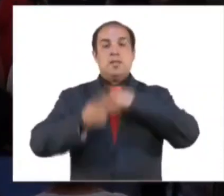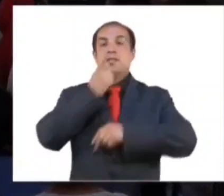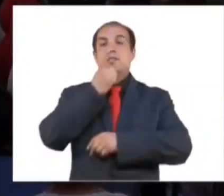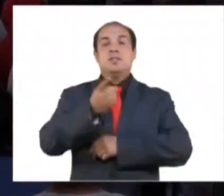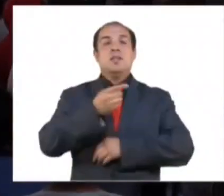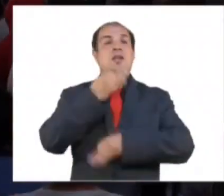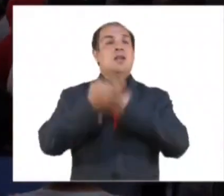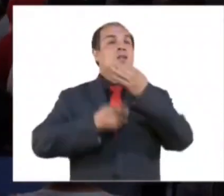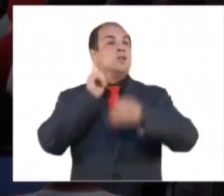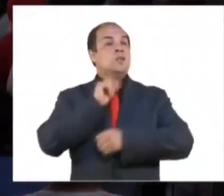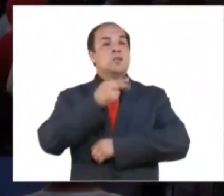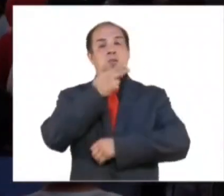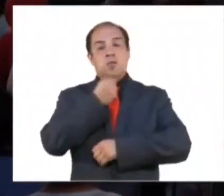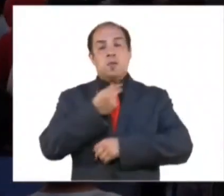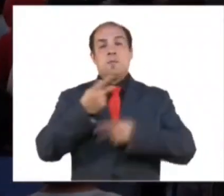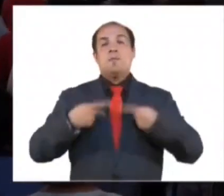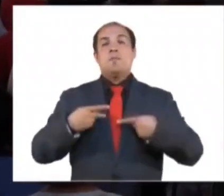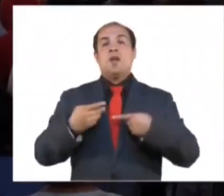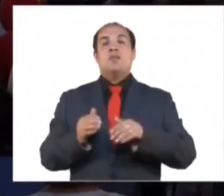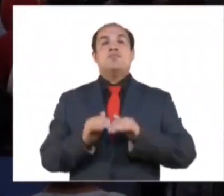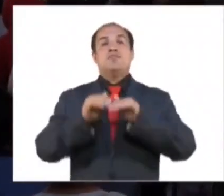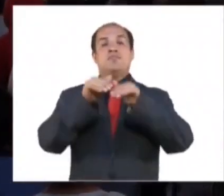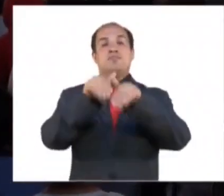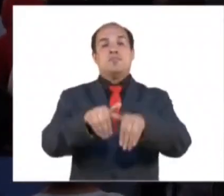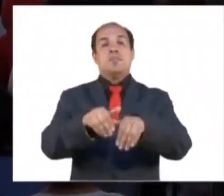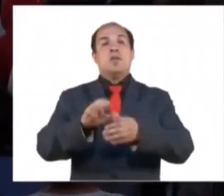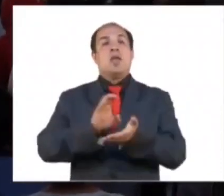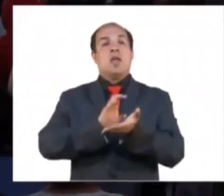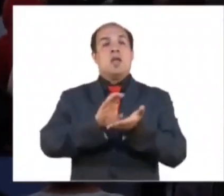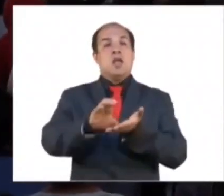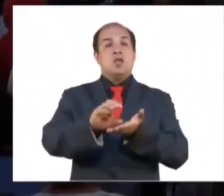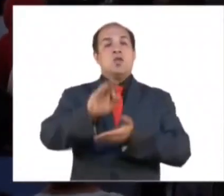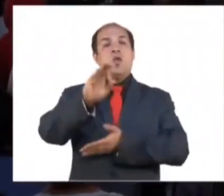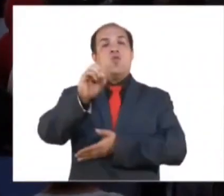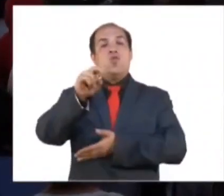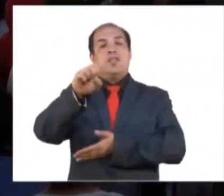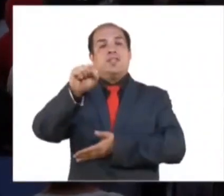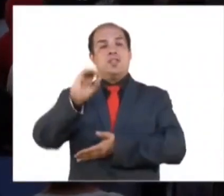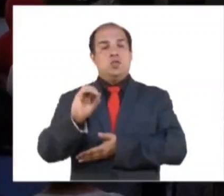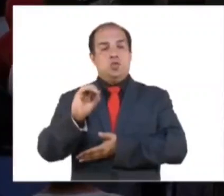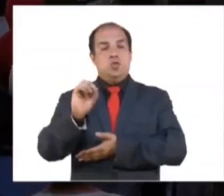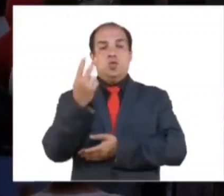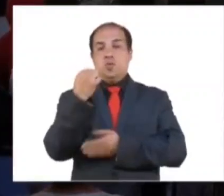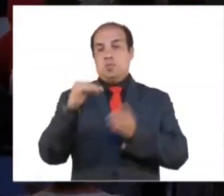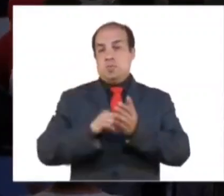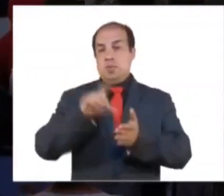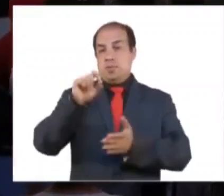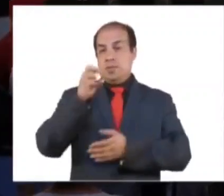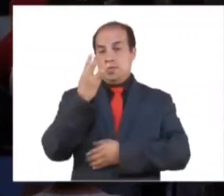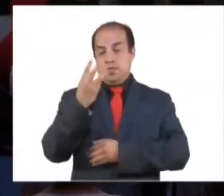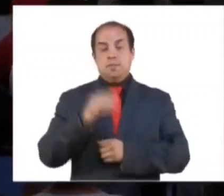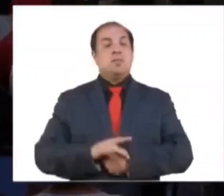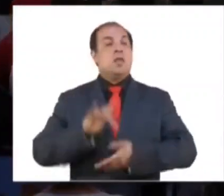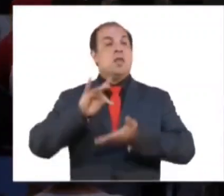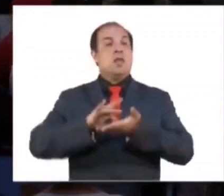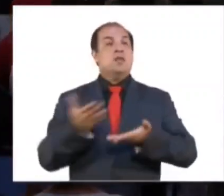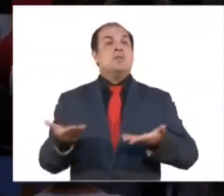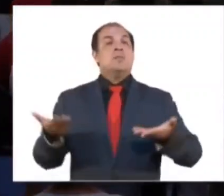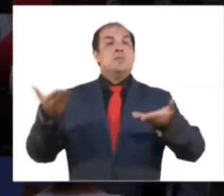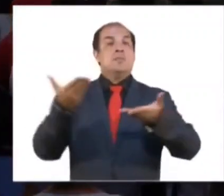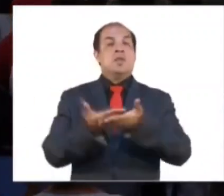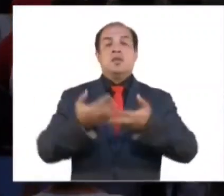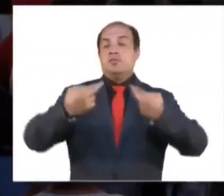a todas y todos los beneficiarios de Créditos Fondeso 2023. Agradecemos la presencia de